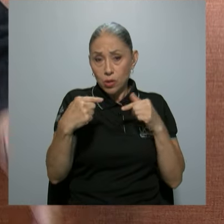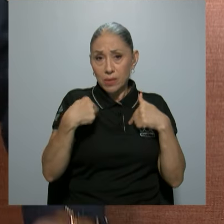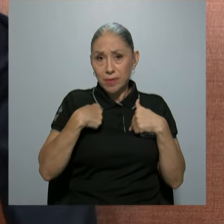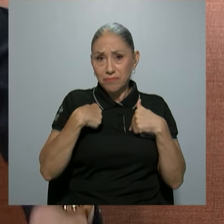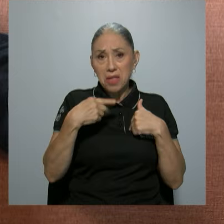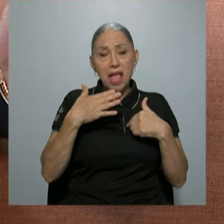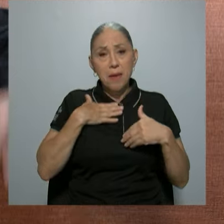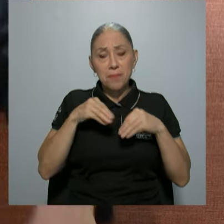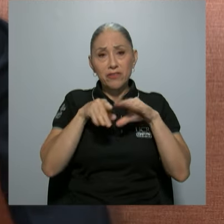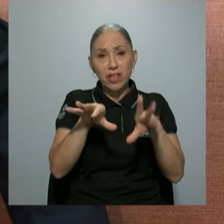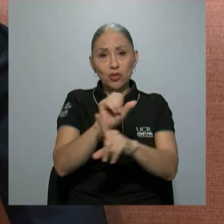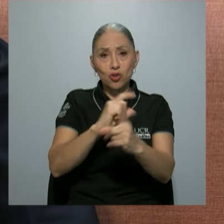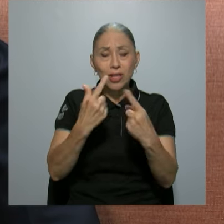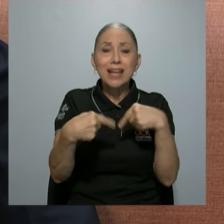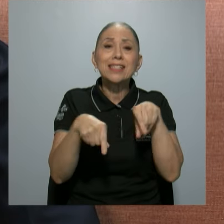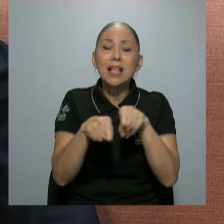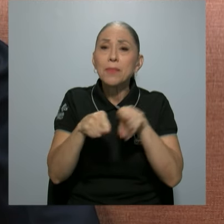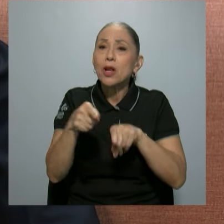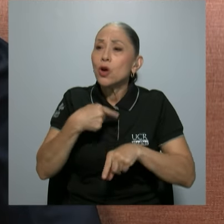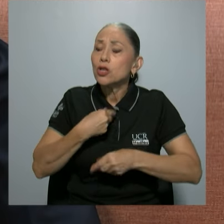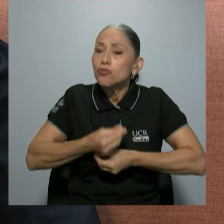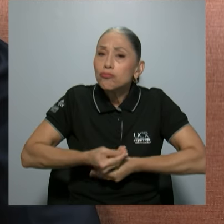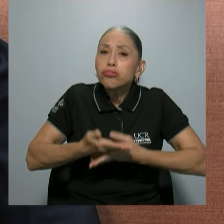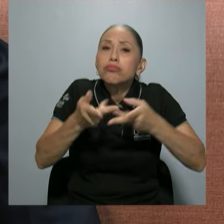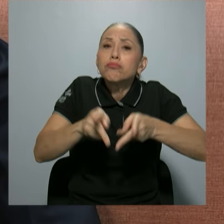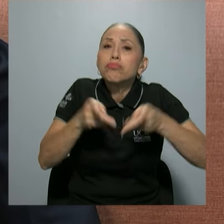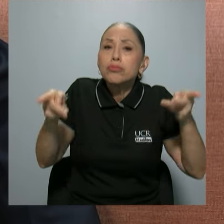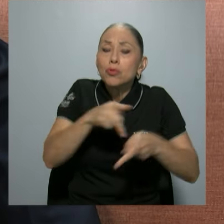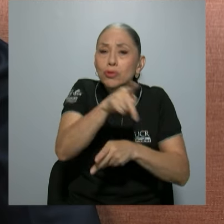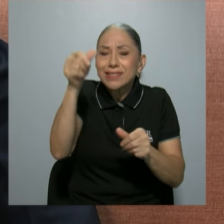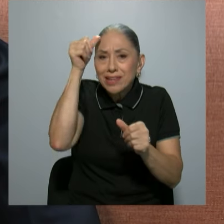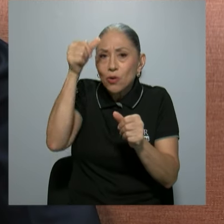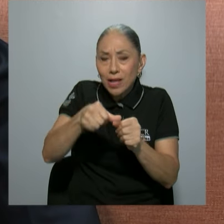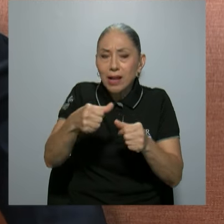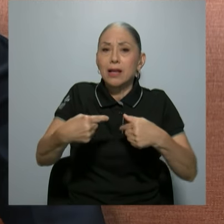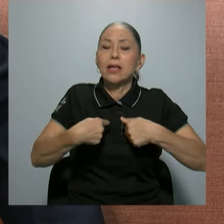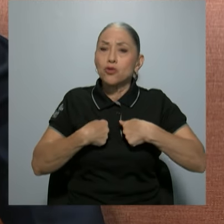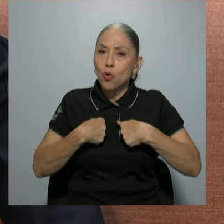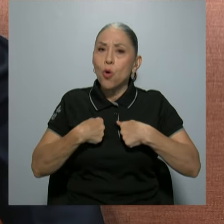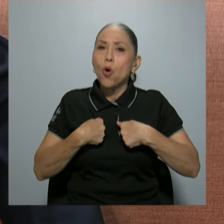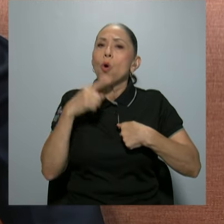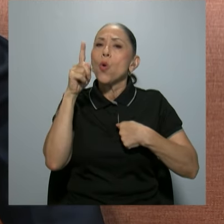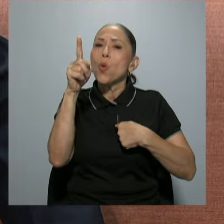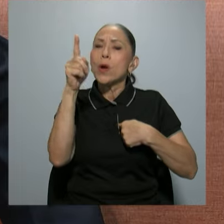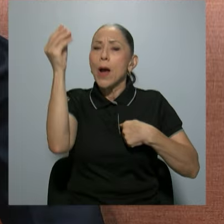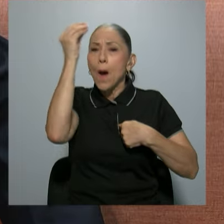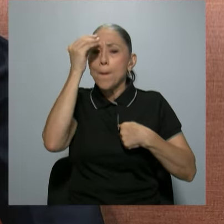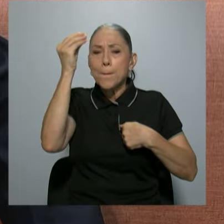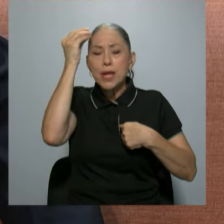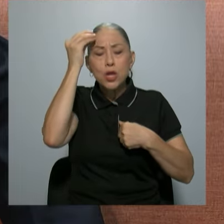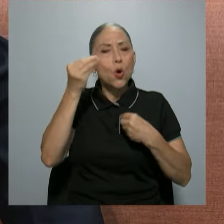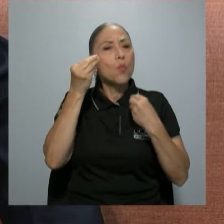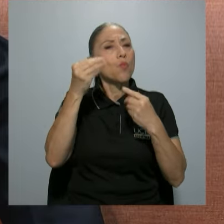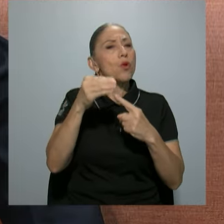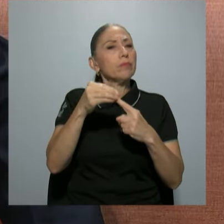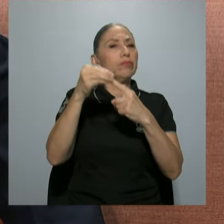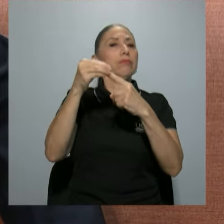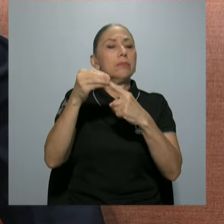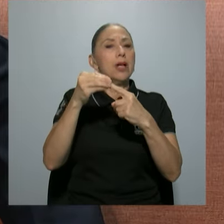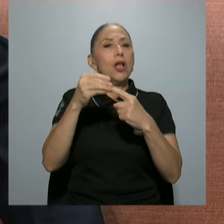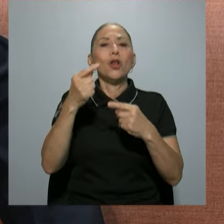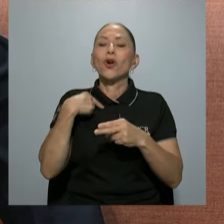redes y en mis pronunciamientos ante ustedes, la prensa. Recordarán que sobre todo tuve una posición muy crítica con lo que yo llamé